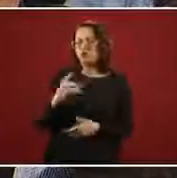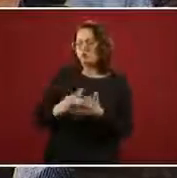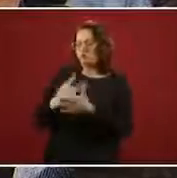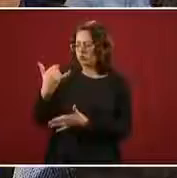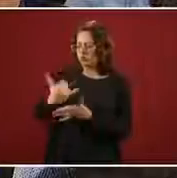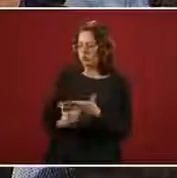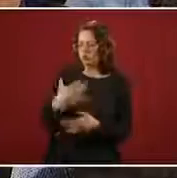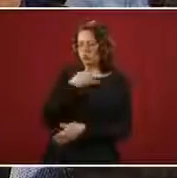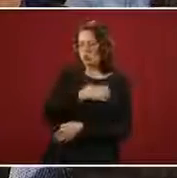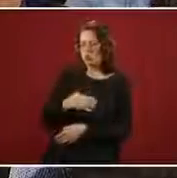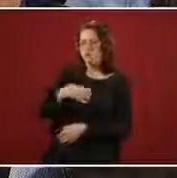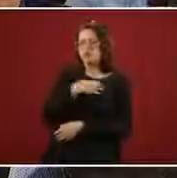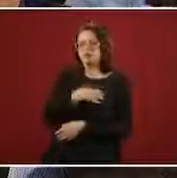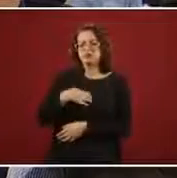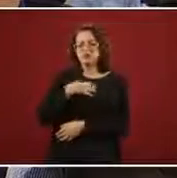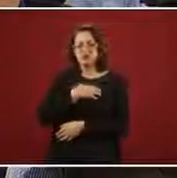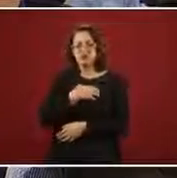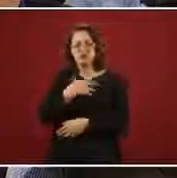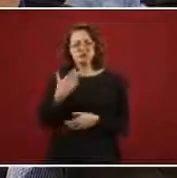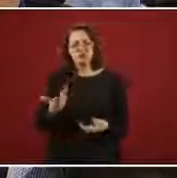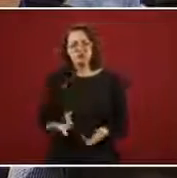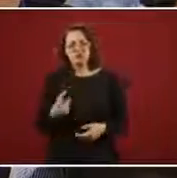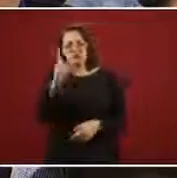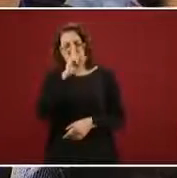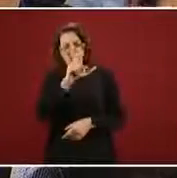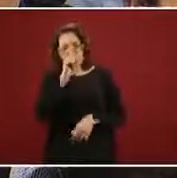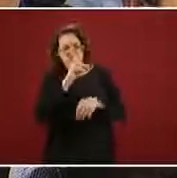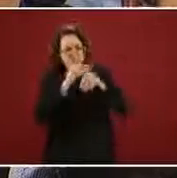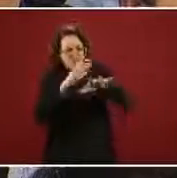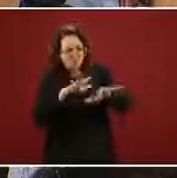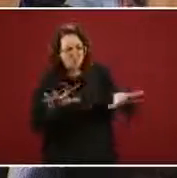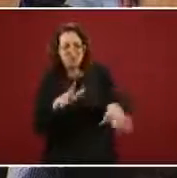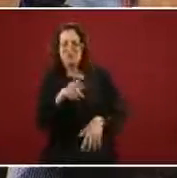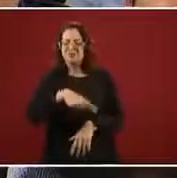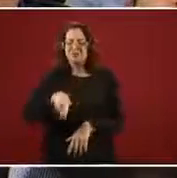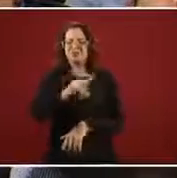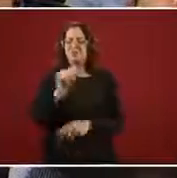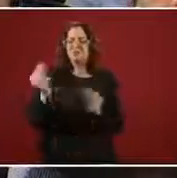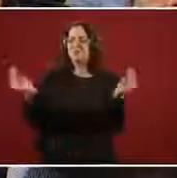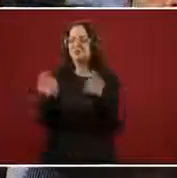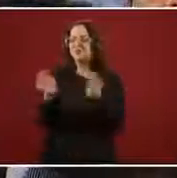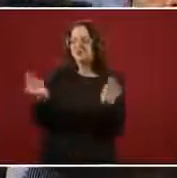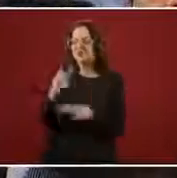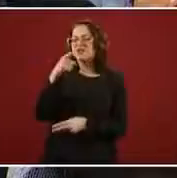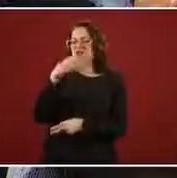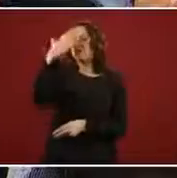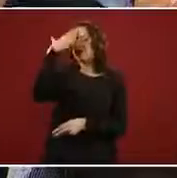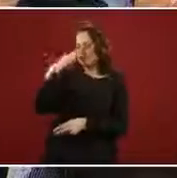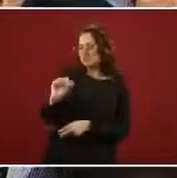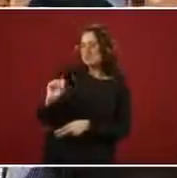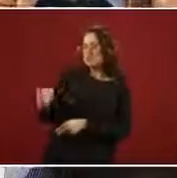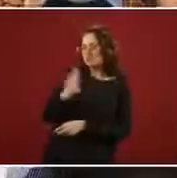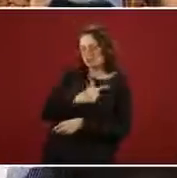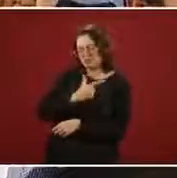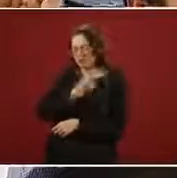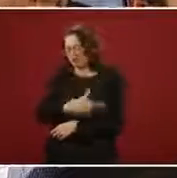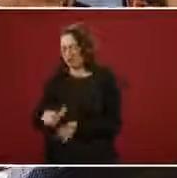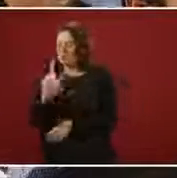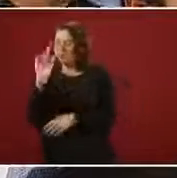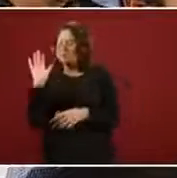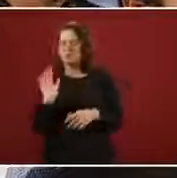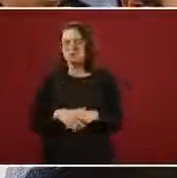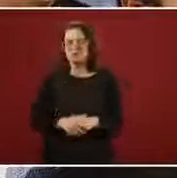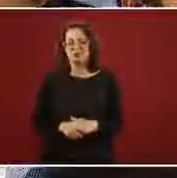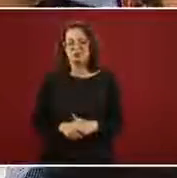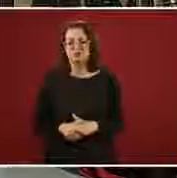proyecto. Entonces ellos no necesitan asesoría, ellos saben lo que les conviene y lo que no les conviene. Entonces, pues